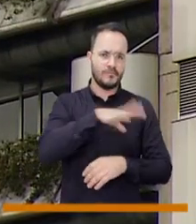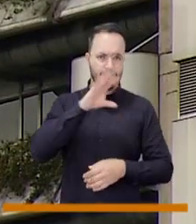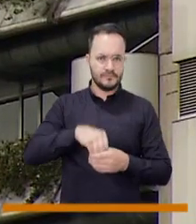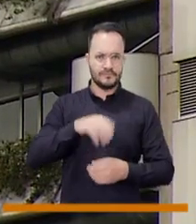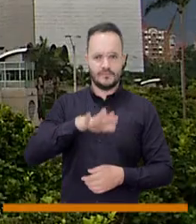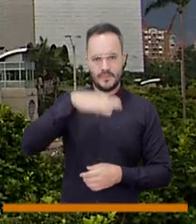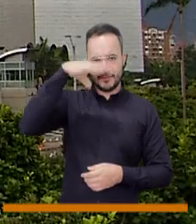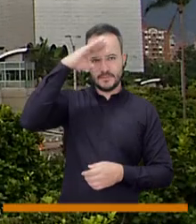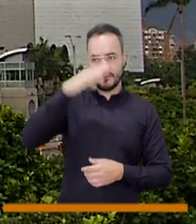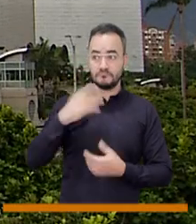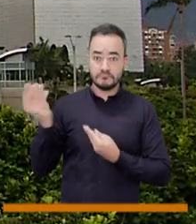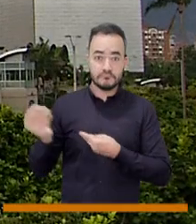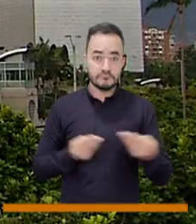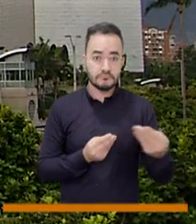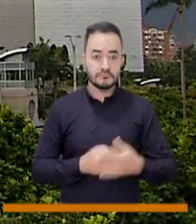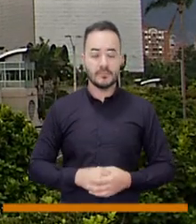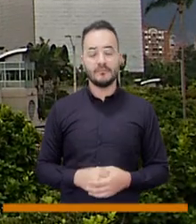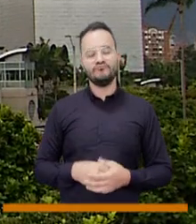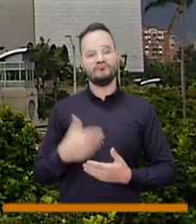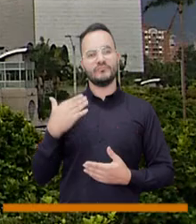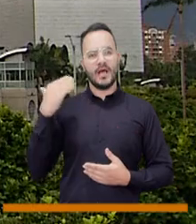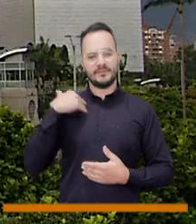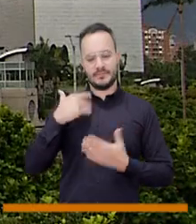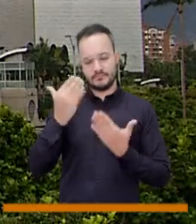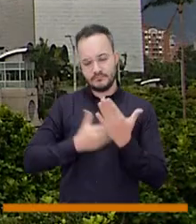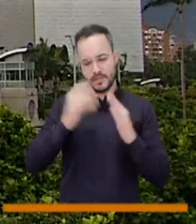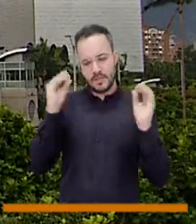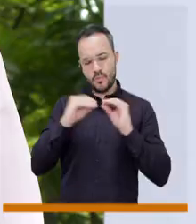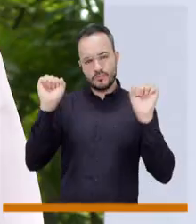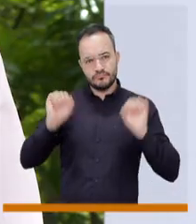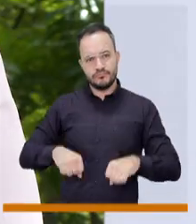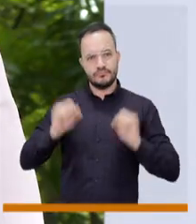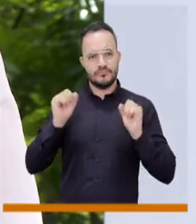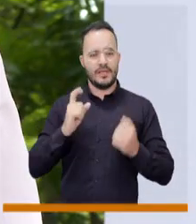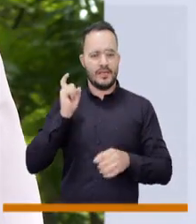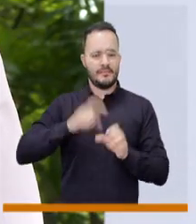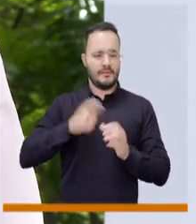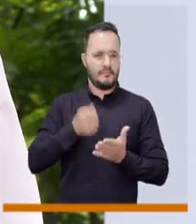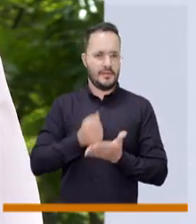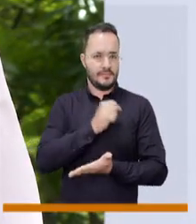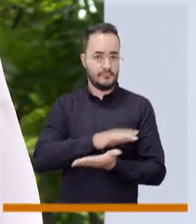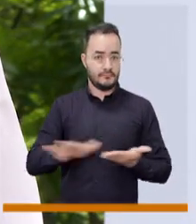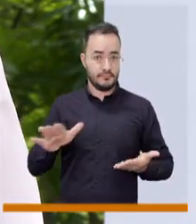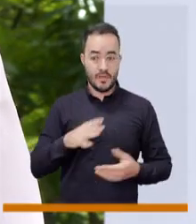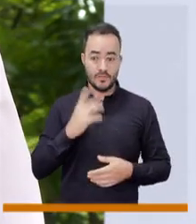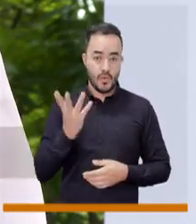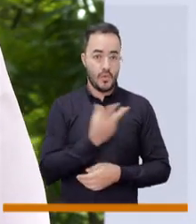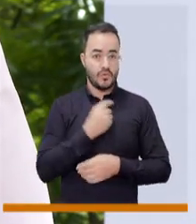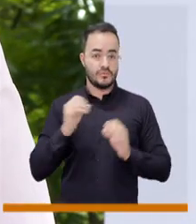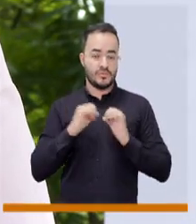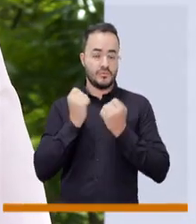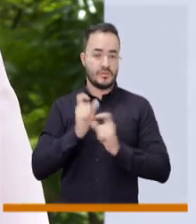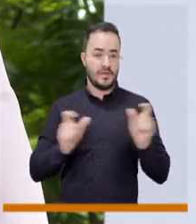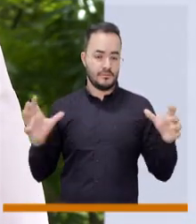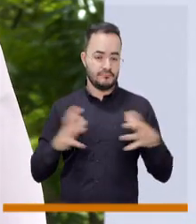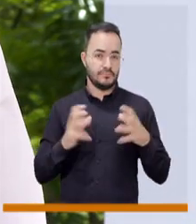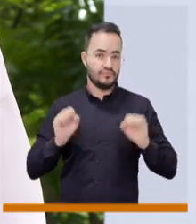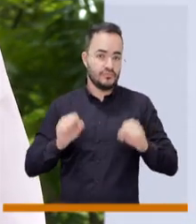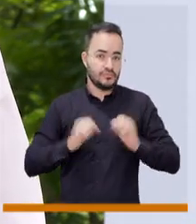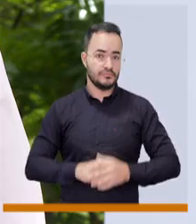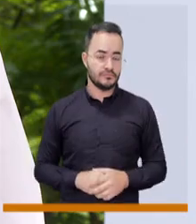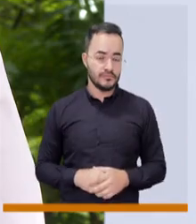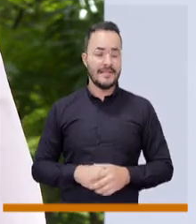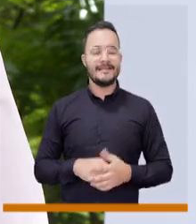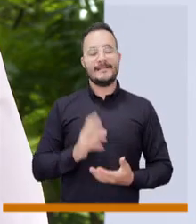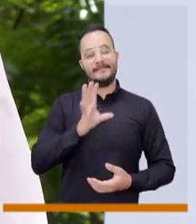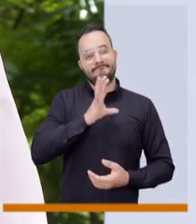educación superior de la ciudad. Nosotros aprobamos matrícula cero en Medellín. Los concejales de Medellín aprobamos matrícula cero. Desafortunadamente,